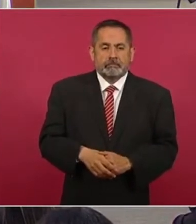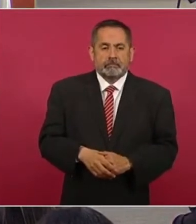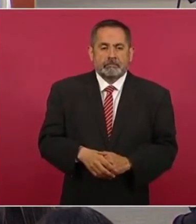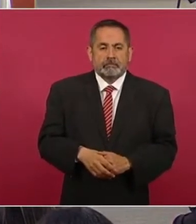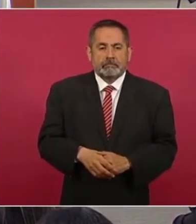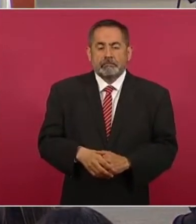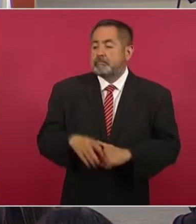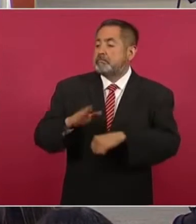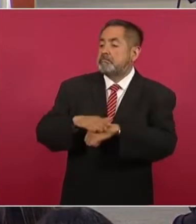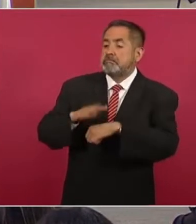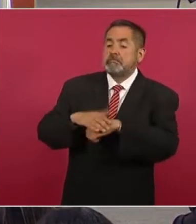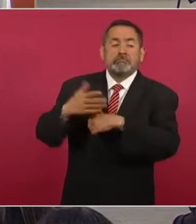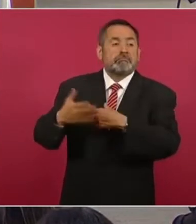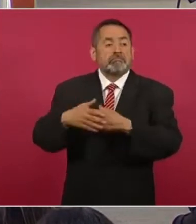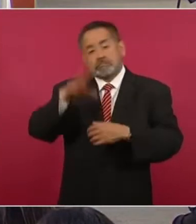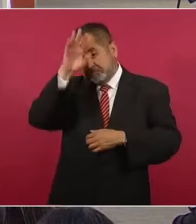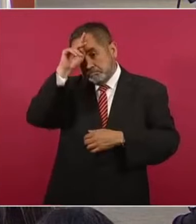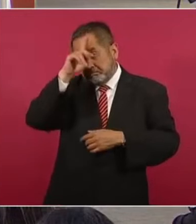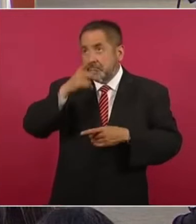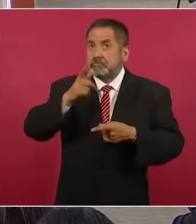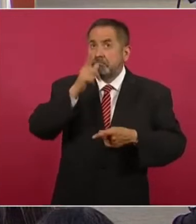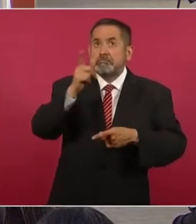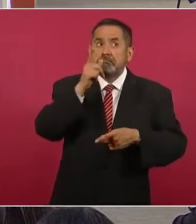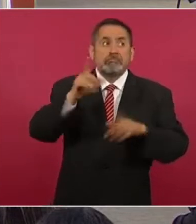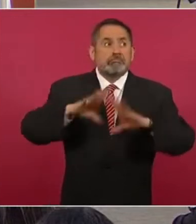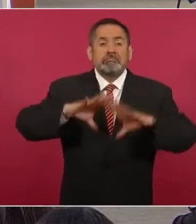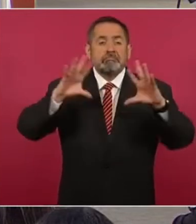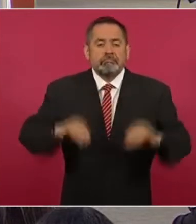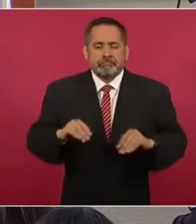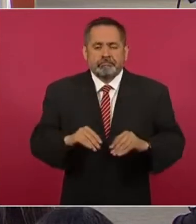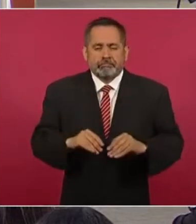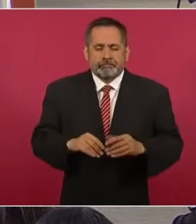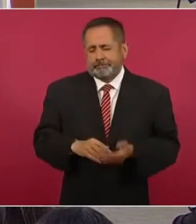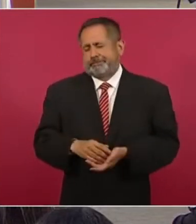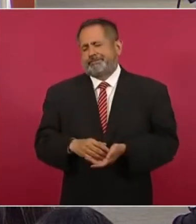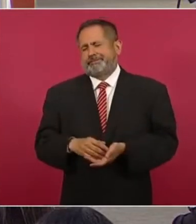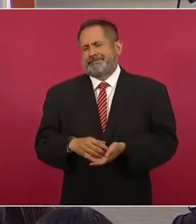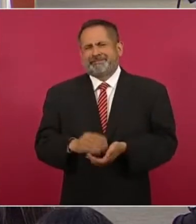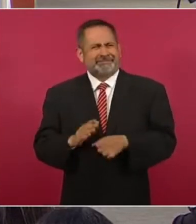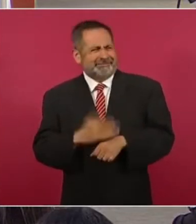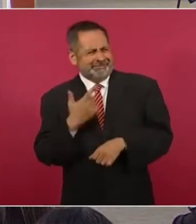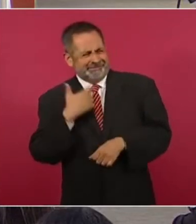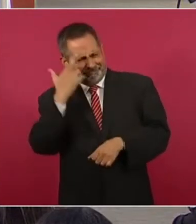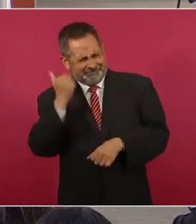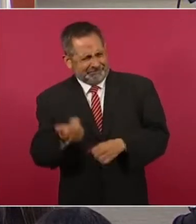Alertan por apagones en Monterrey. ¿Por qué habría apagones en Monterrey?